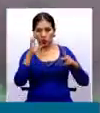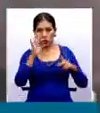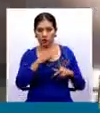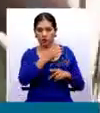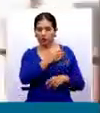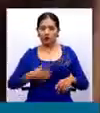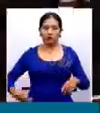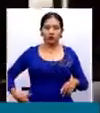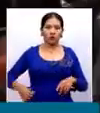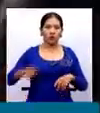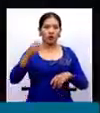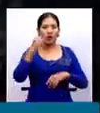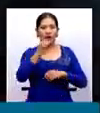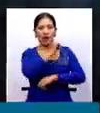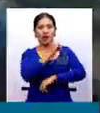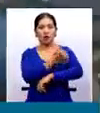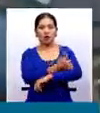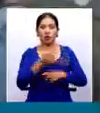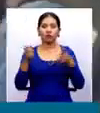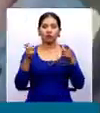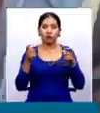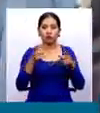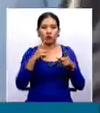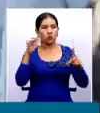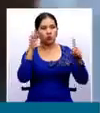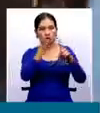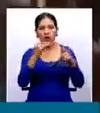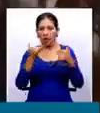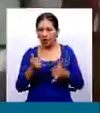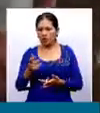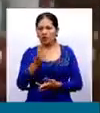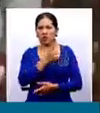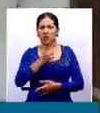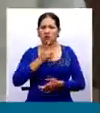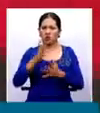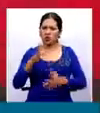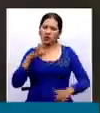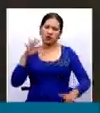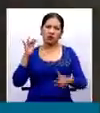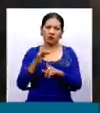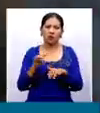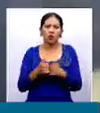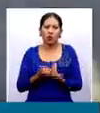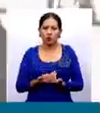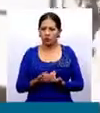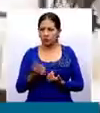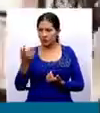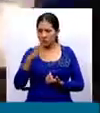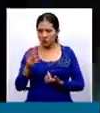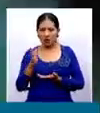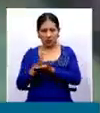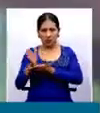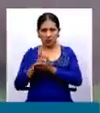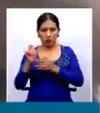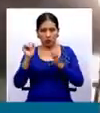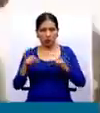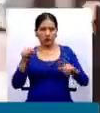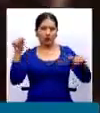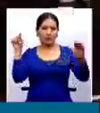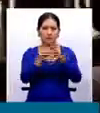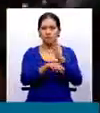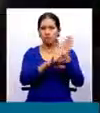señor Martín Choque. Ahora pasa con el diputado. ¿Qué estamos esperando? ¿Que existan muertos? Que existen en realidad